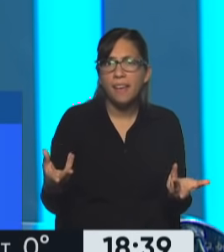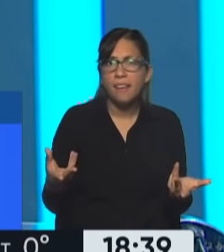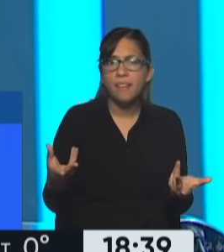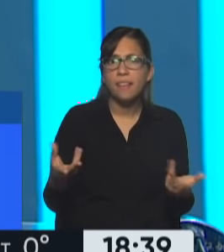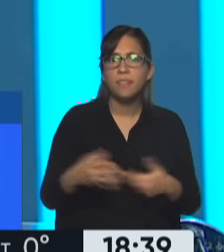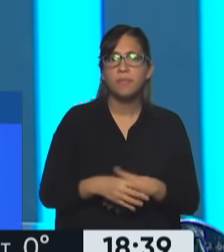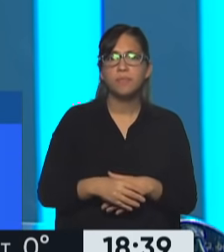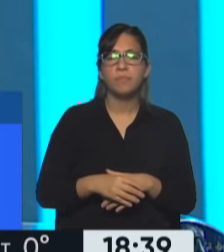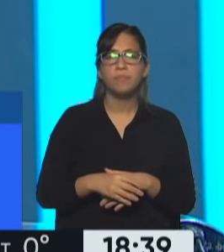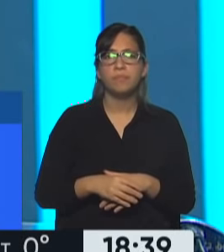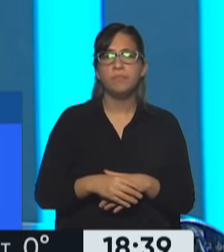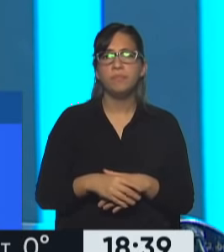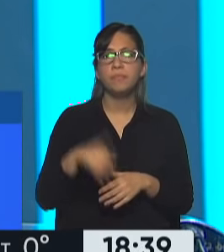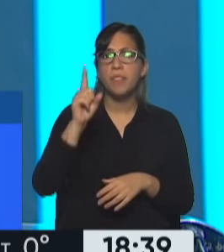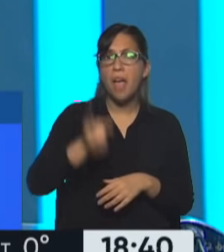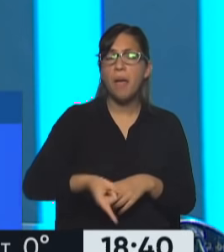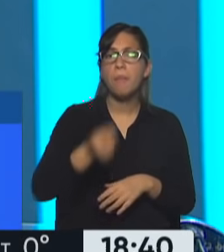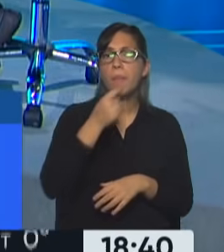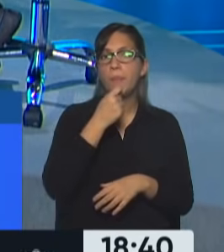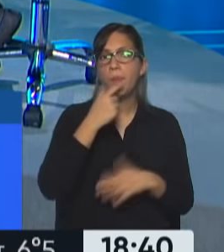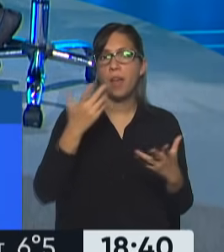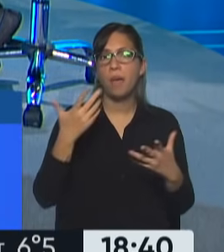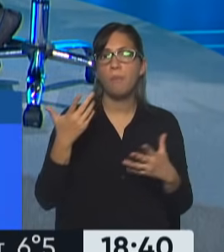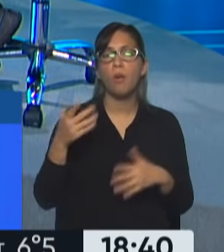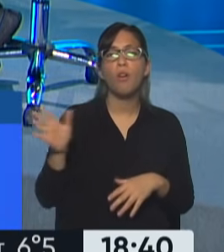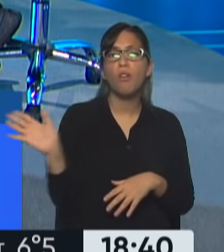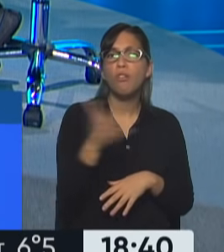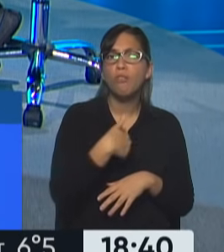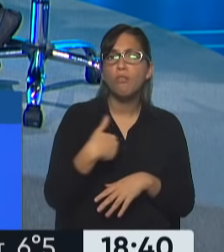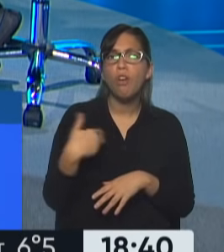discusión probablemente sería otra, ¿no? Hay algo que atraviesa a todas las fuerzas políticas y a todos los